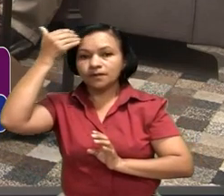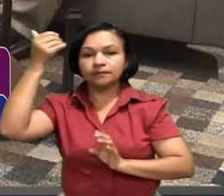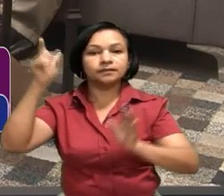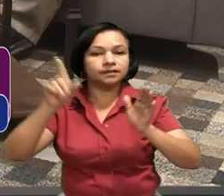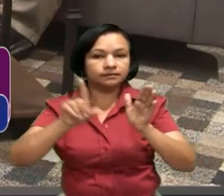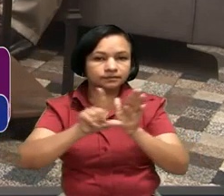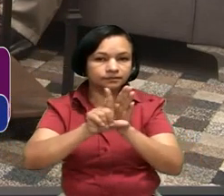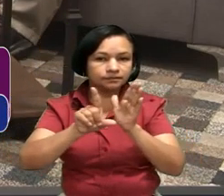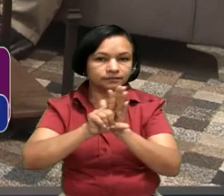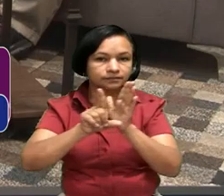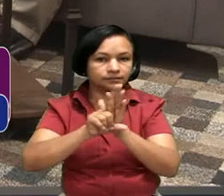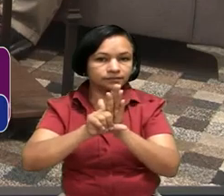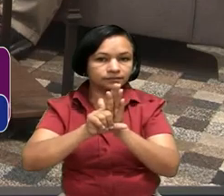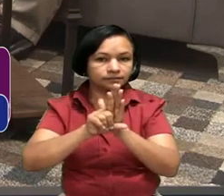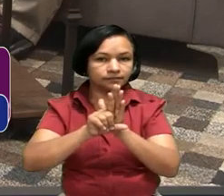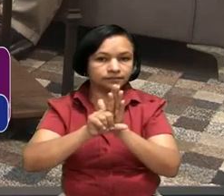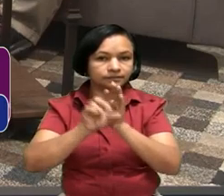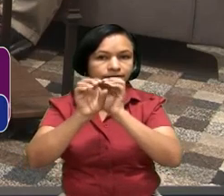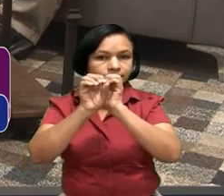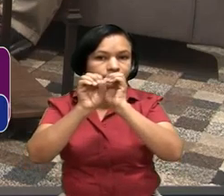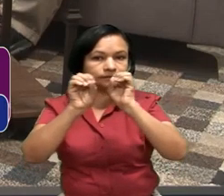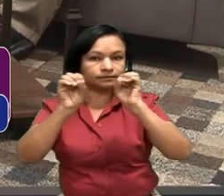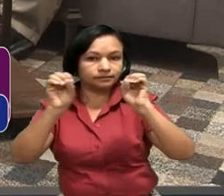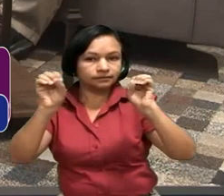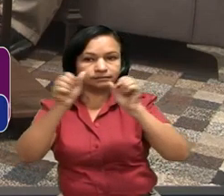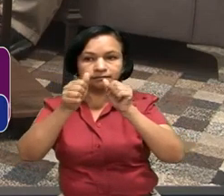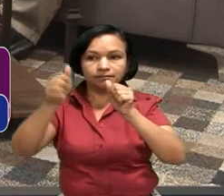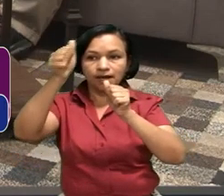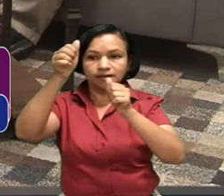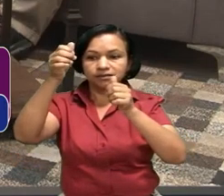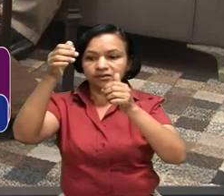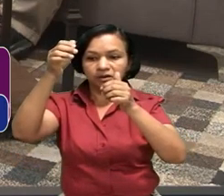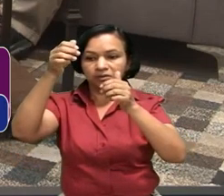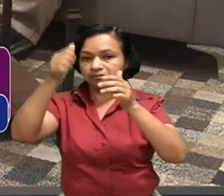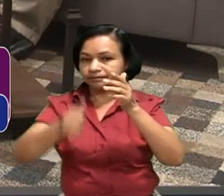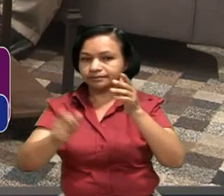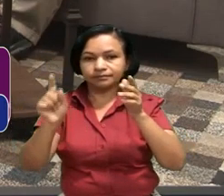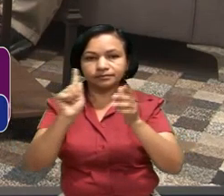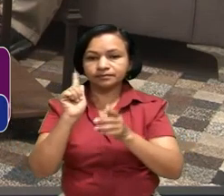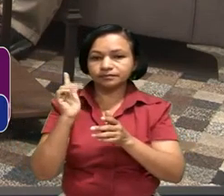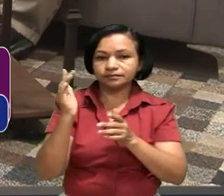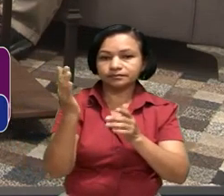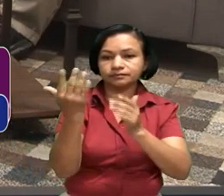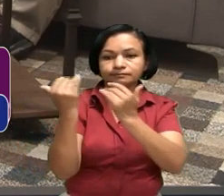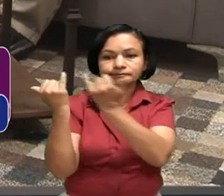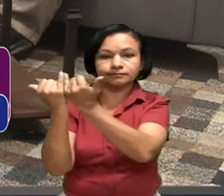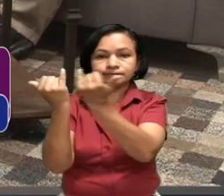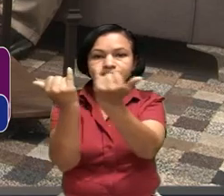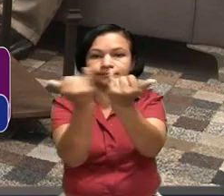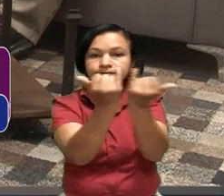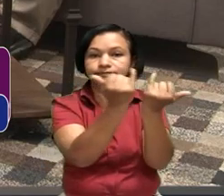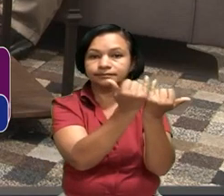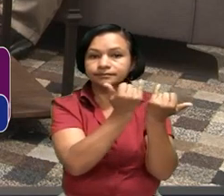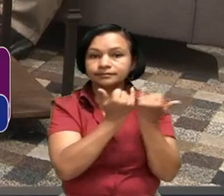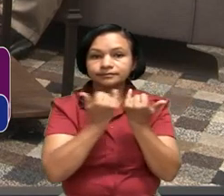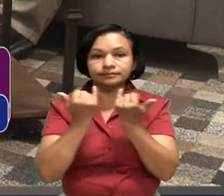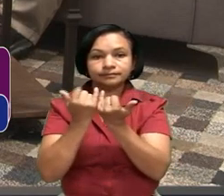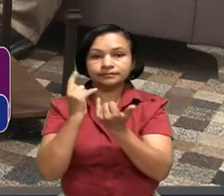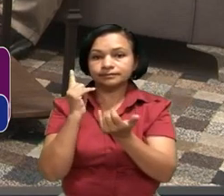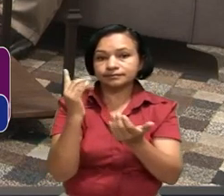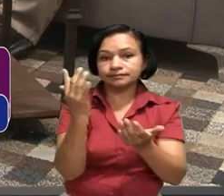nadie está por encima ni nadie está por abajo somos iguales y todos somos proclives